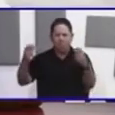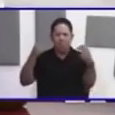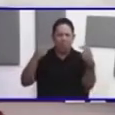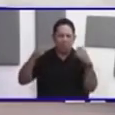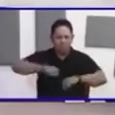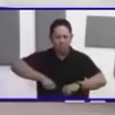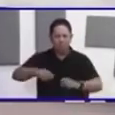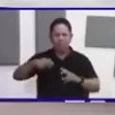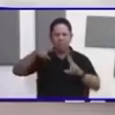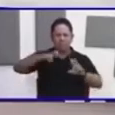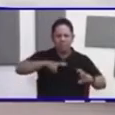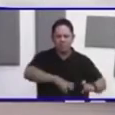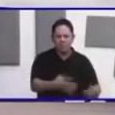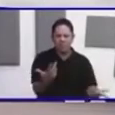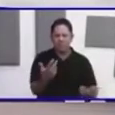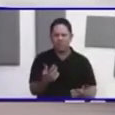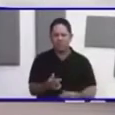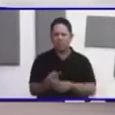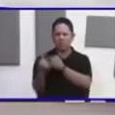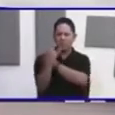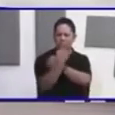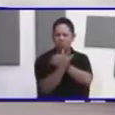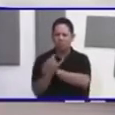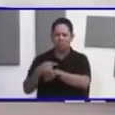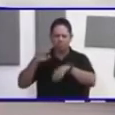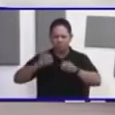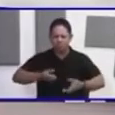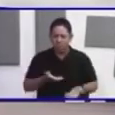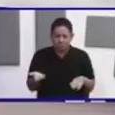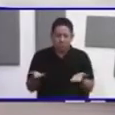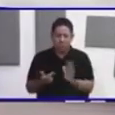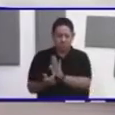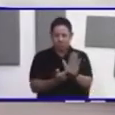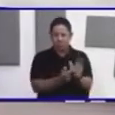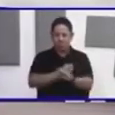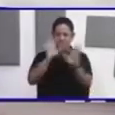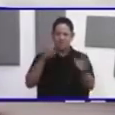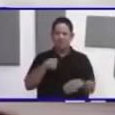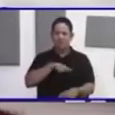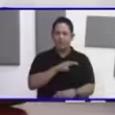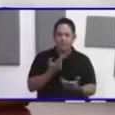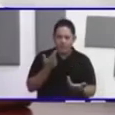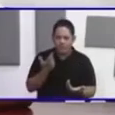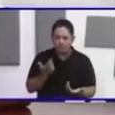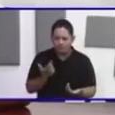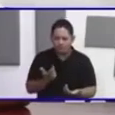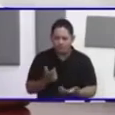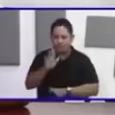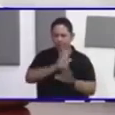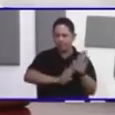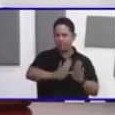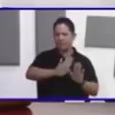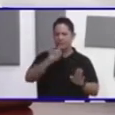entonces nos tienen buscando cómo defender todos los actos de gobierno, que les digo